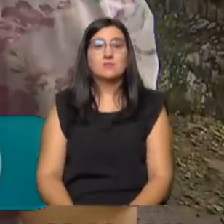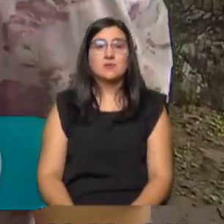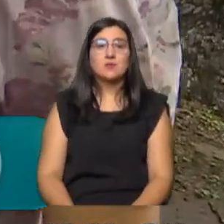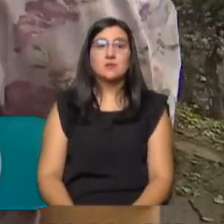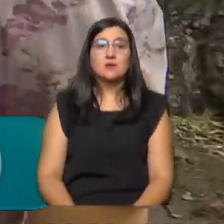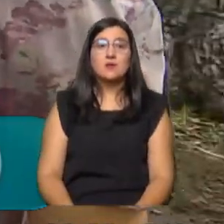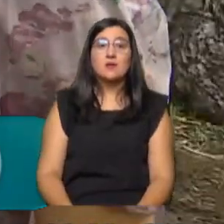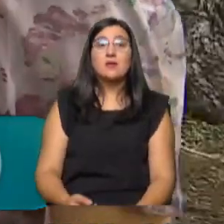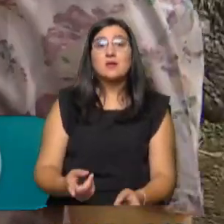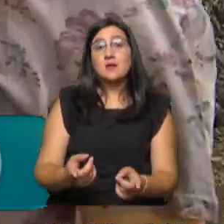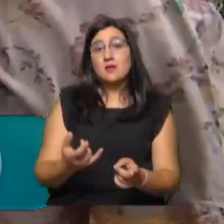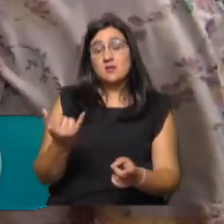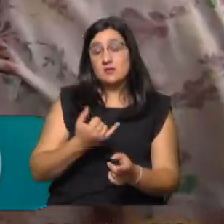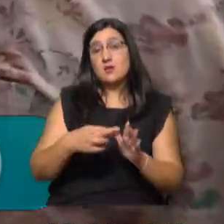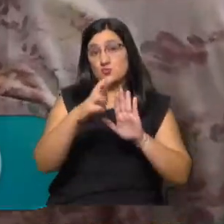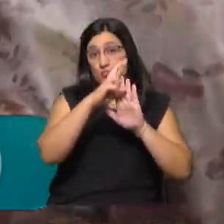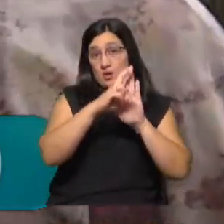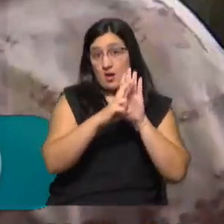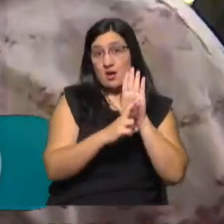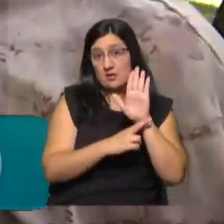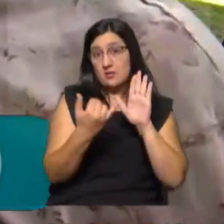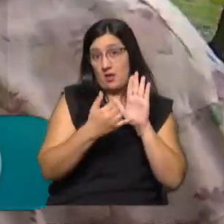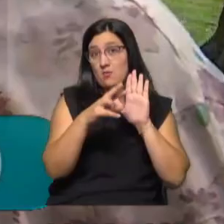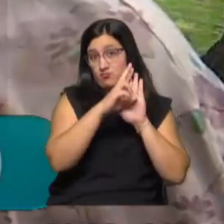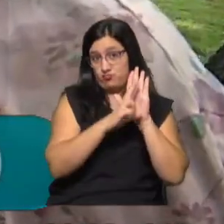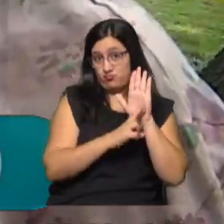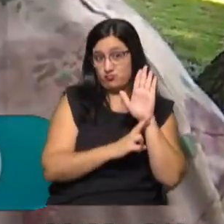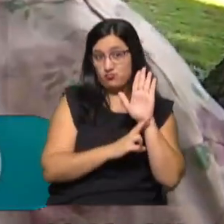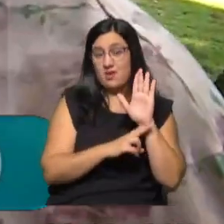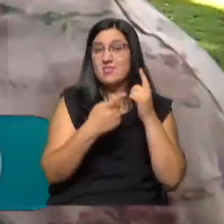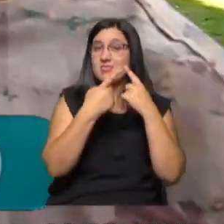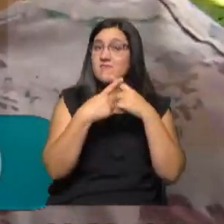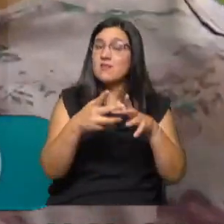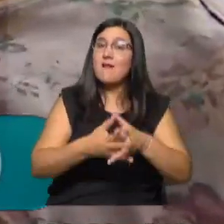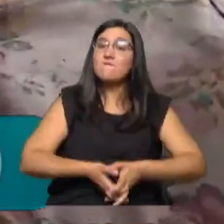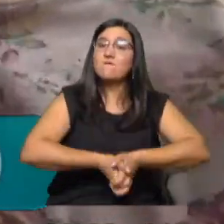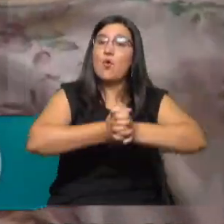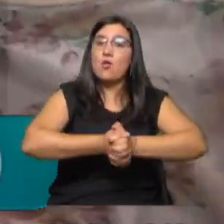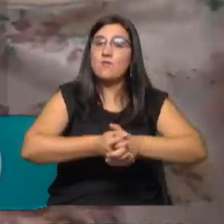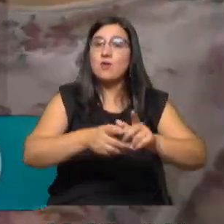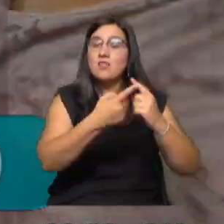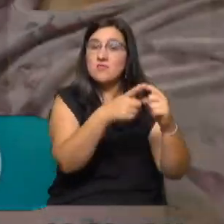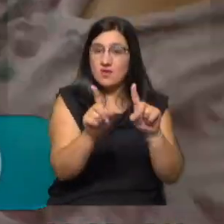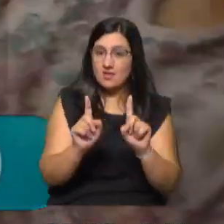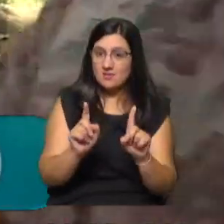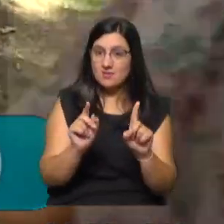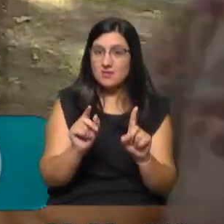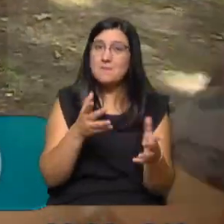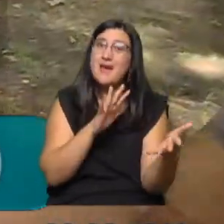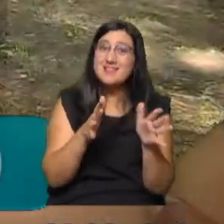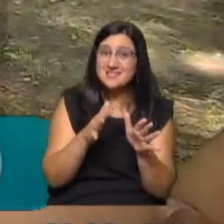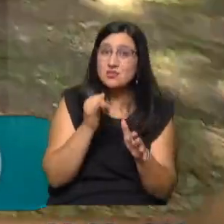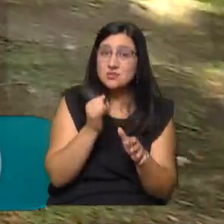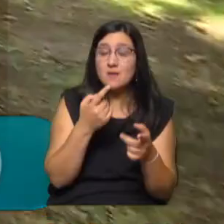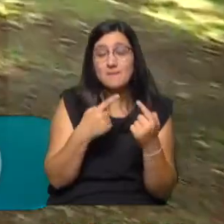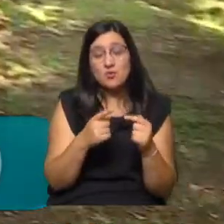que tiene sus propias reglas el Newcom. Qué bien. Es diferente al voleibol. El voleibol, digamos, es un